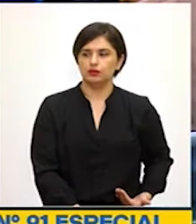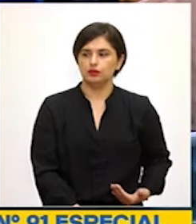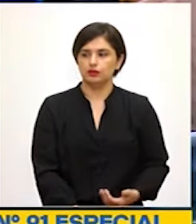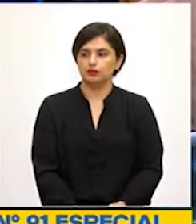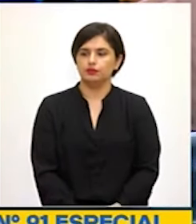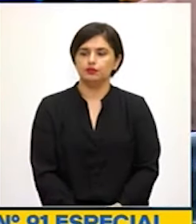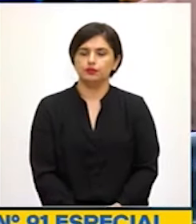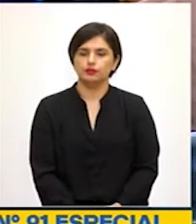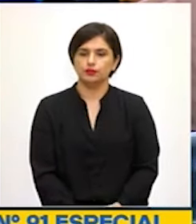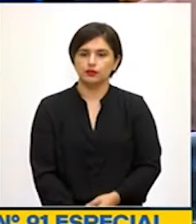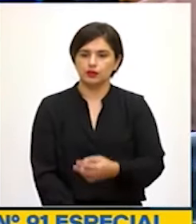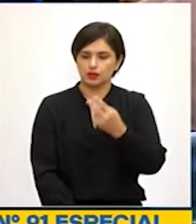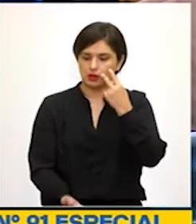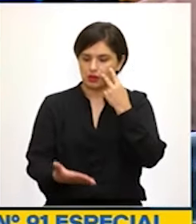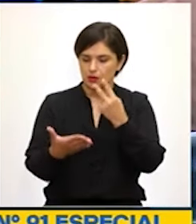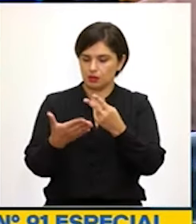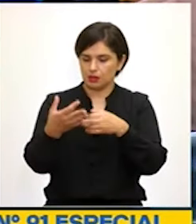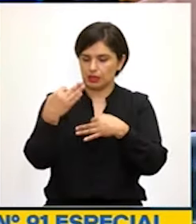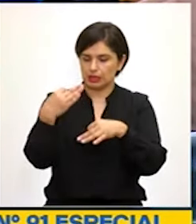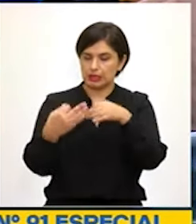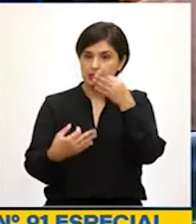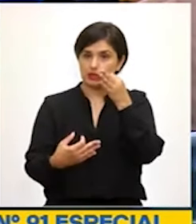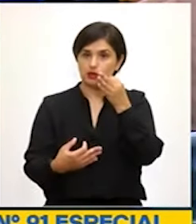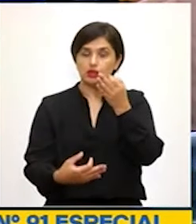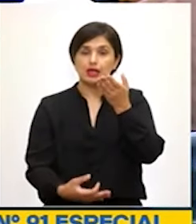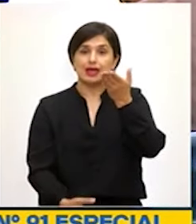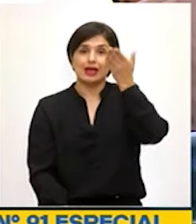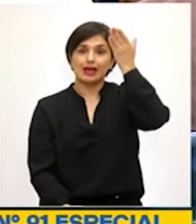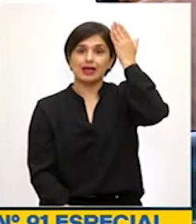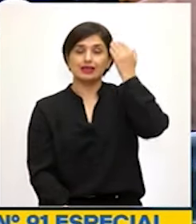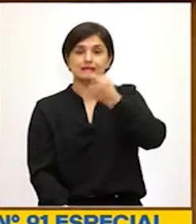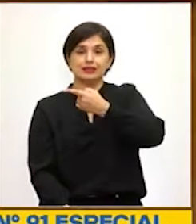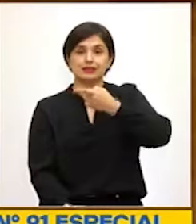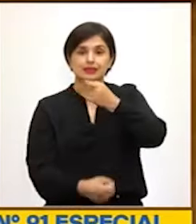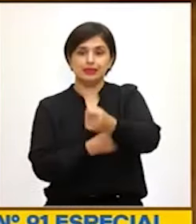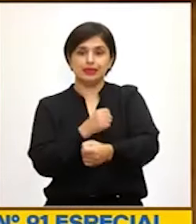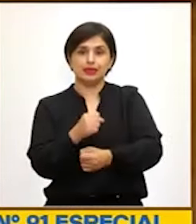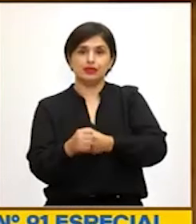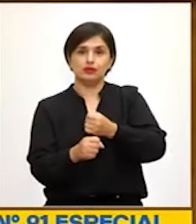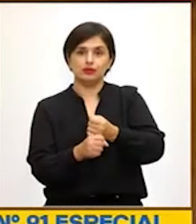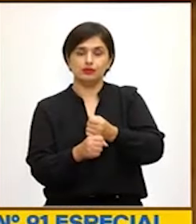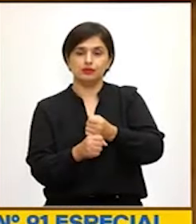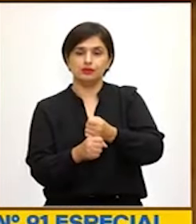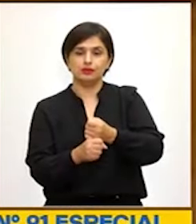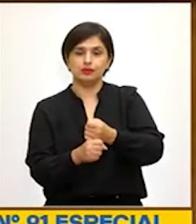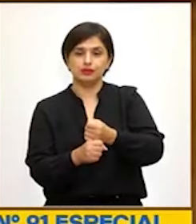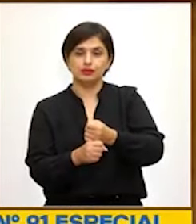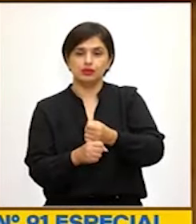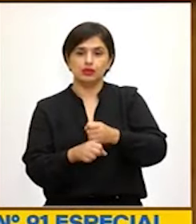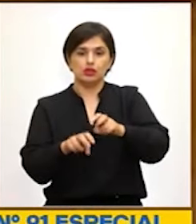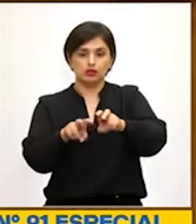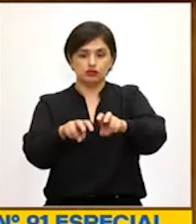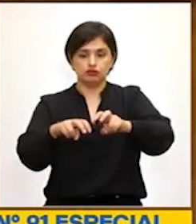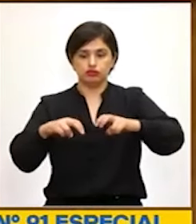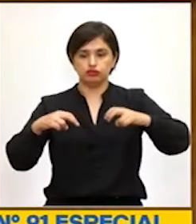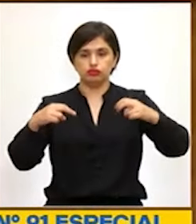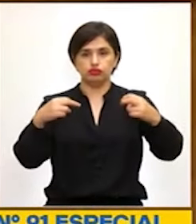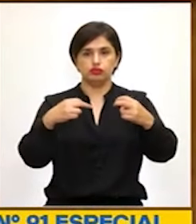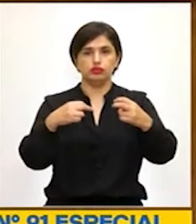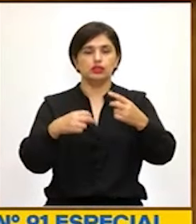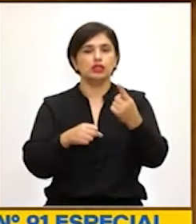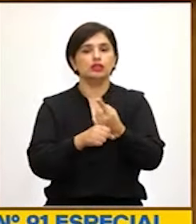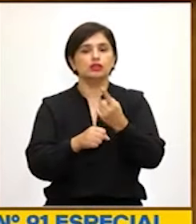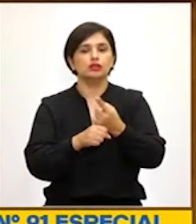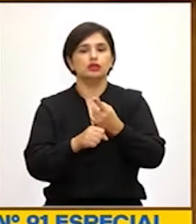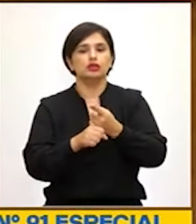veía las actas hace 100 años atrás en este mismo Congreso Nacional pero en Santiago estaban los congresistas igual que hoy día discutiendo